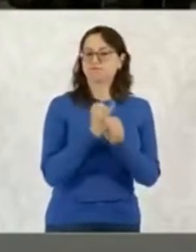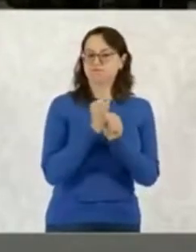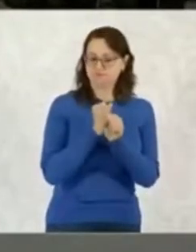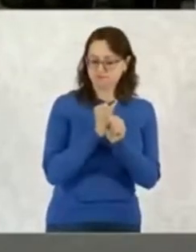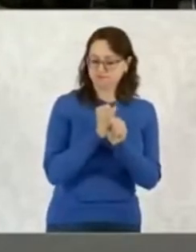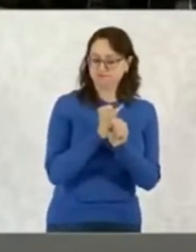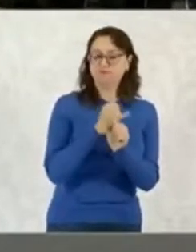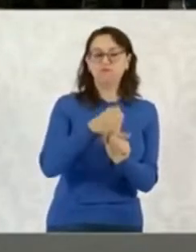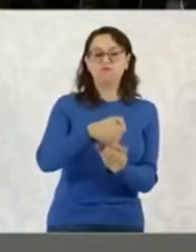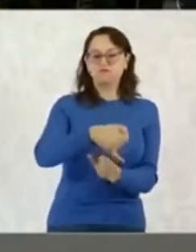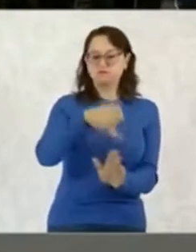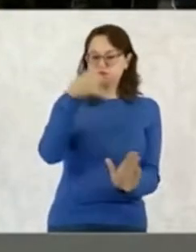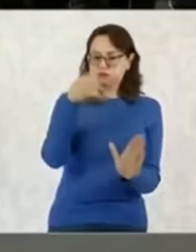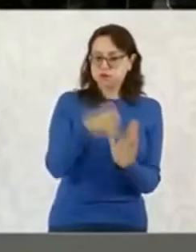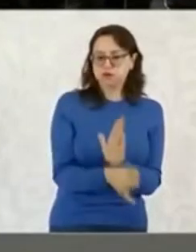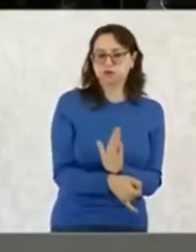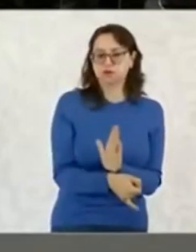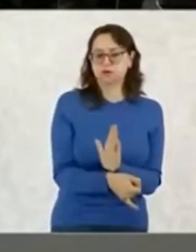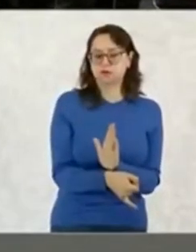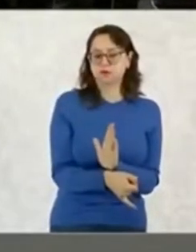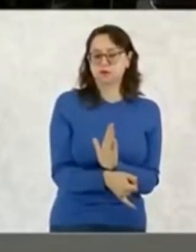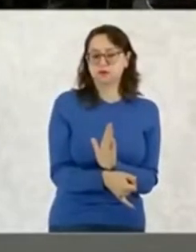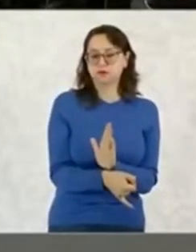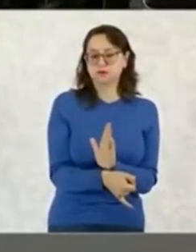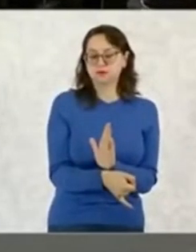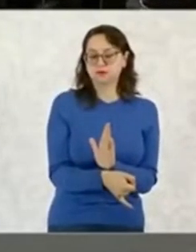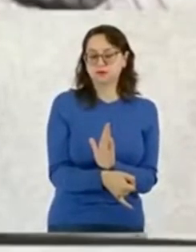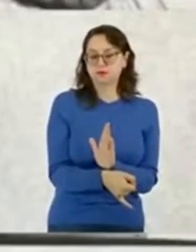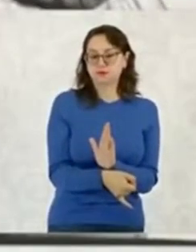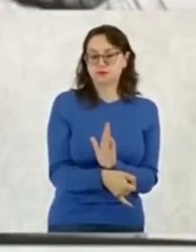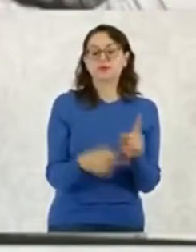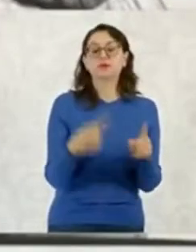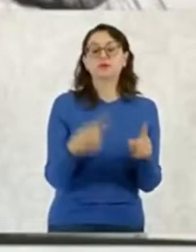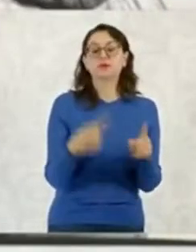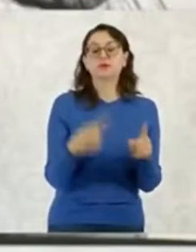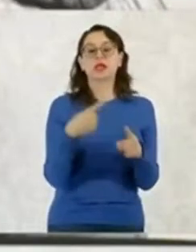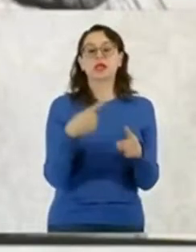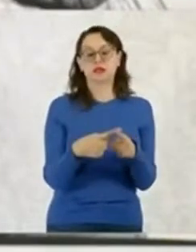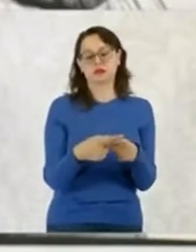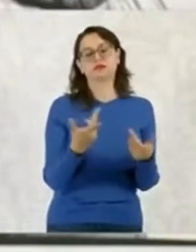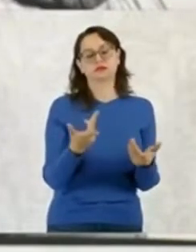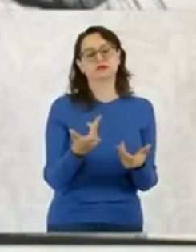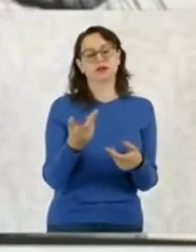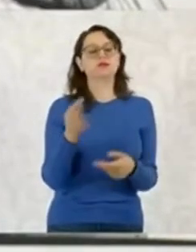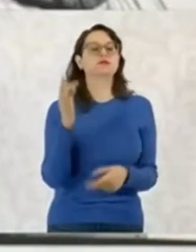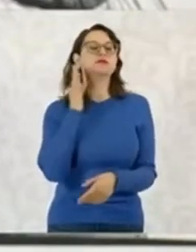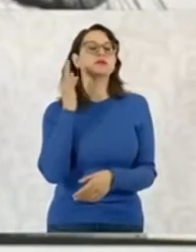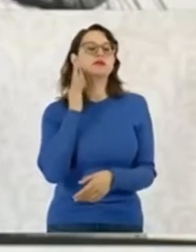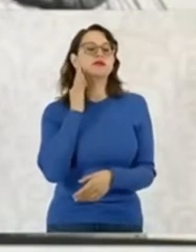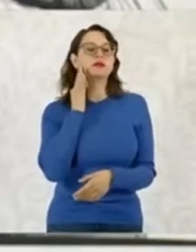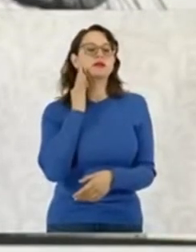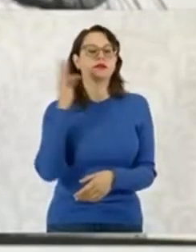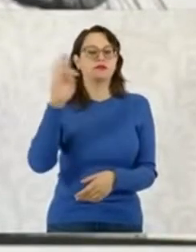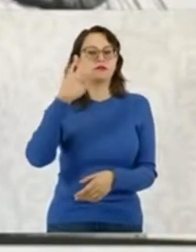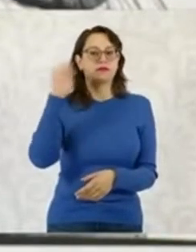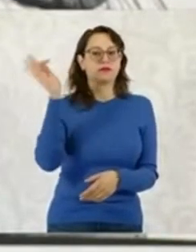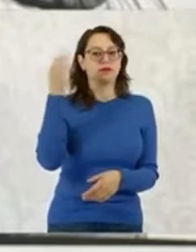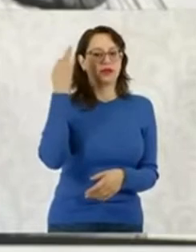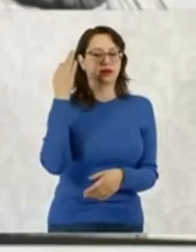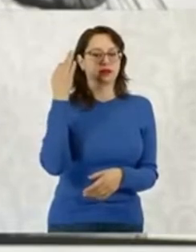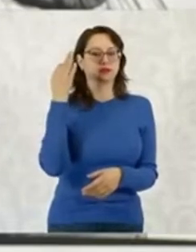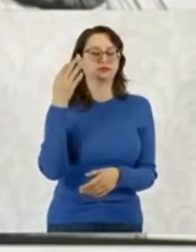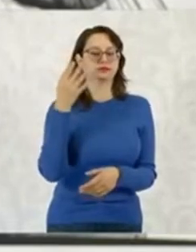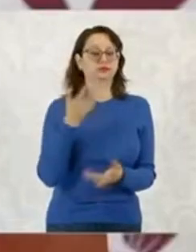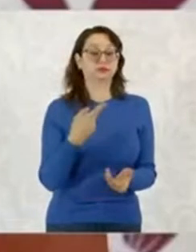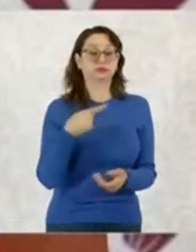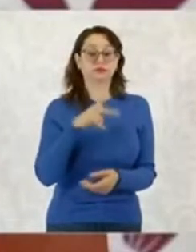a fondo. Y eso le toca ahora a la Fiscalía General, con la información que le dé la Fiscalía